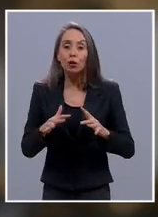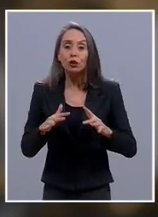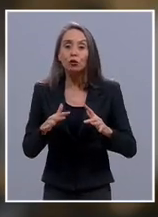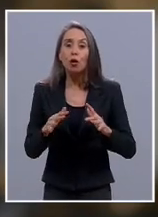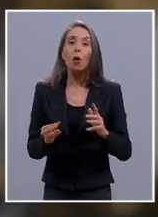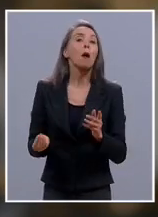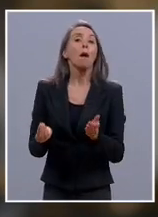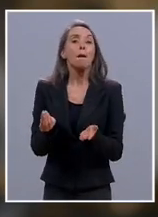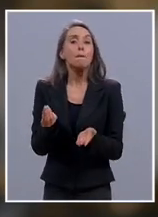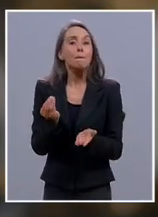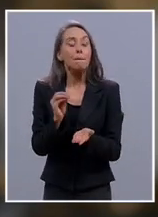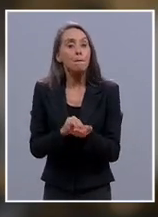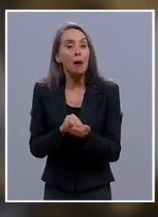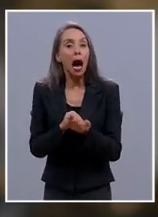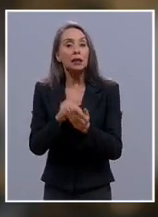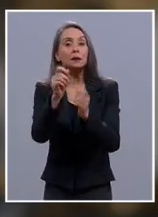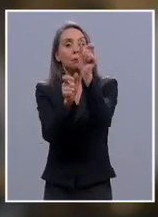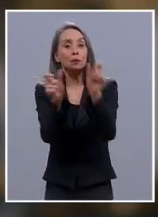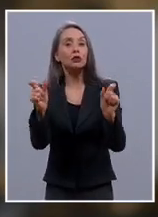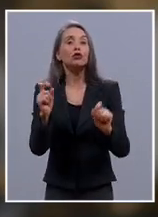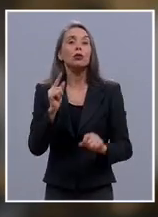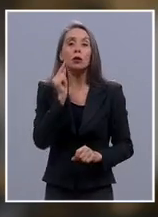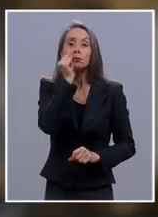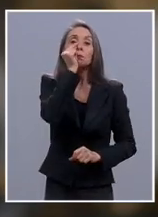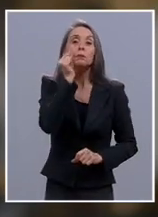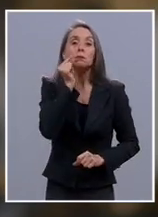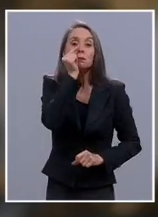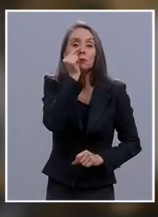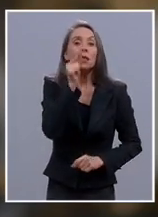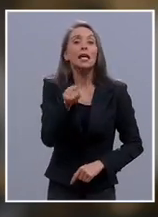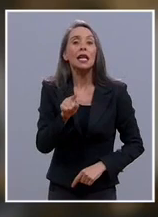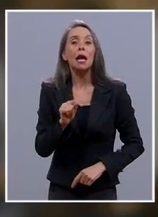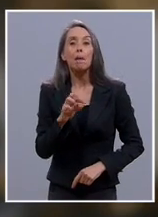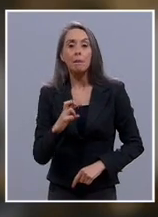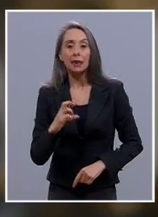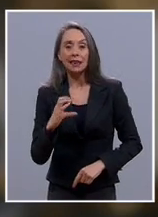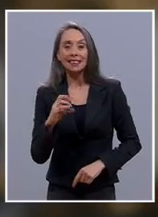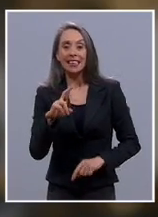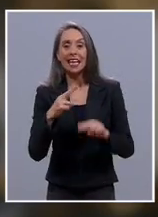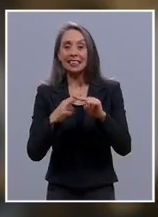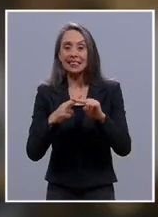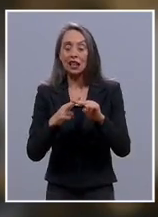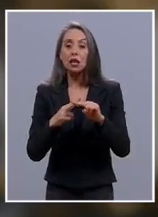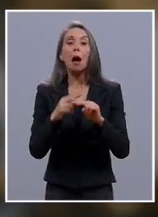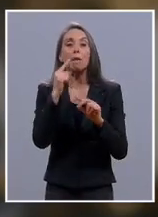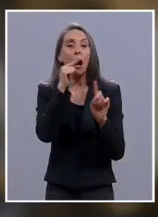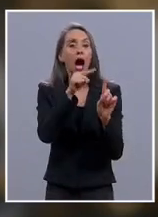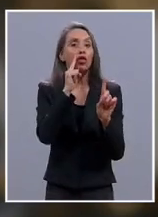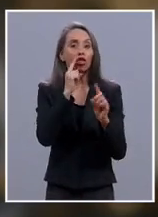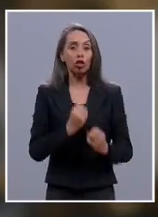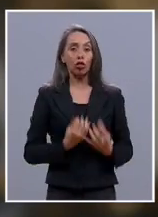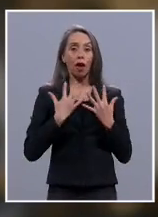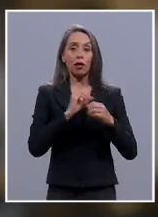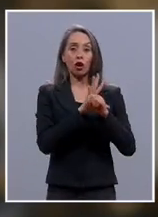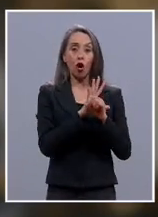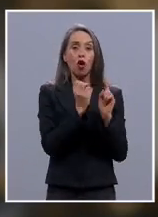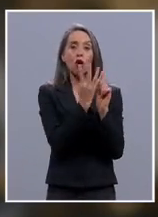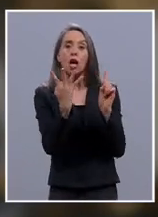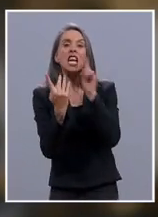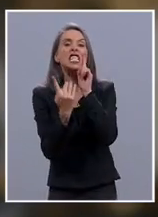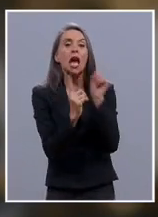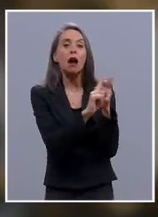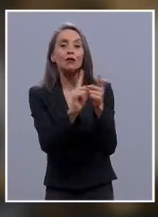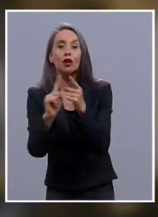ampliar la capacidad de testeos test pcr de trazabilidad y de aislamiento de las personas que están